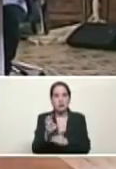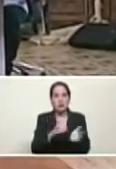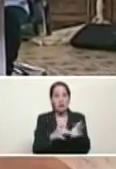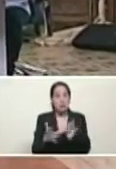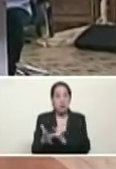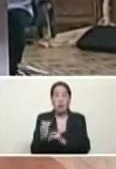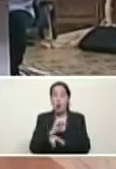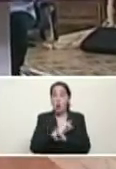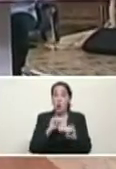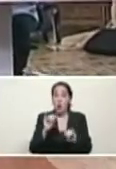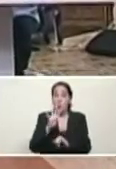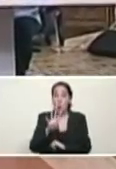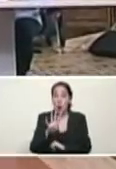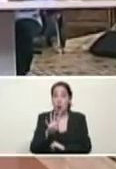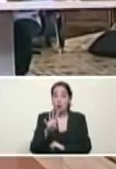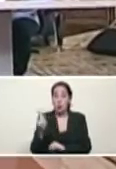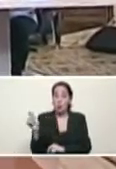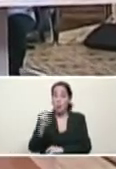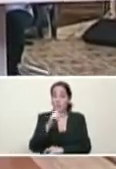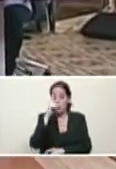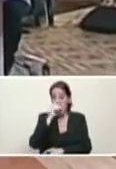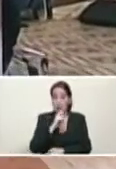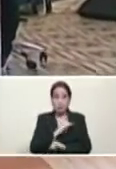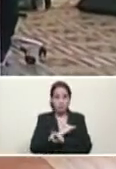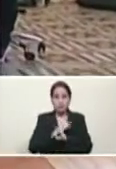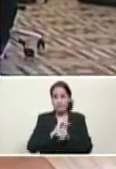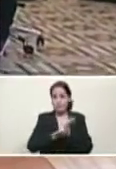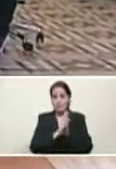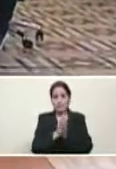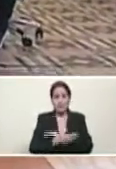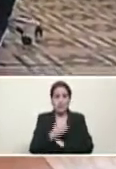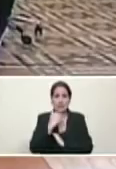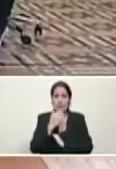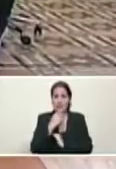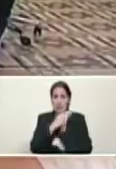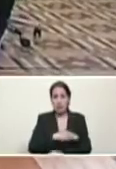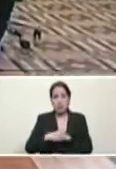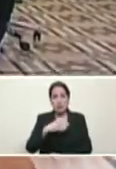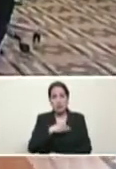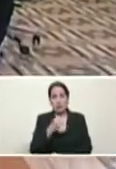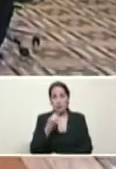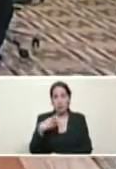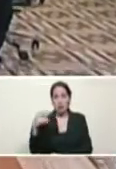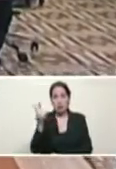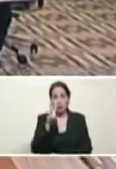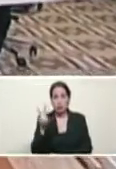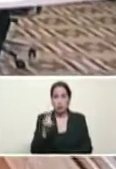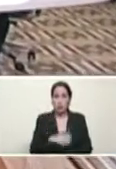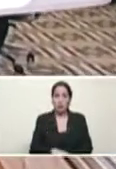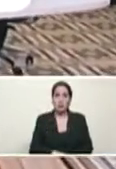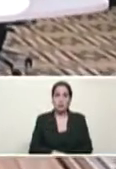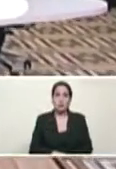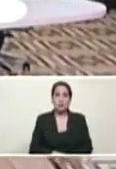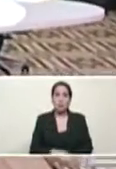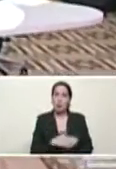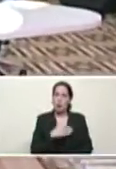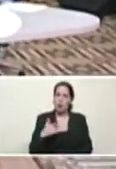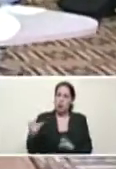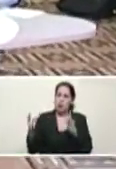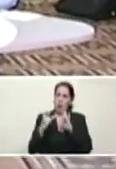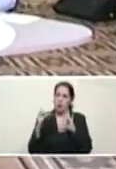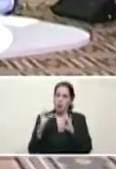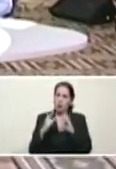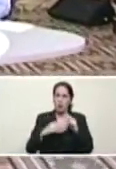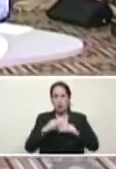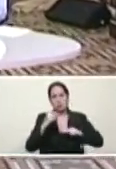va victorioso. Martes 23 de abril, Misión Venezuela Bella. Yo quiero hacer un pase porque quiero,